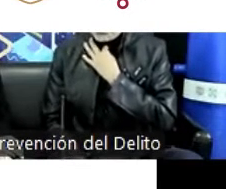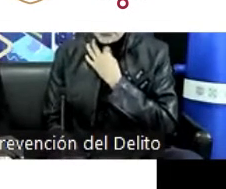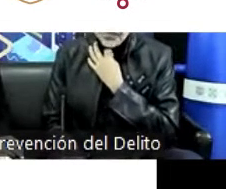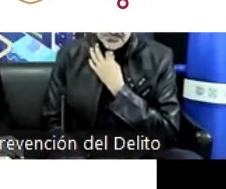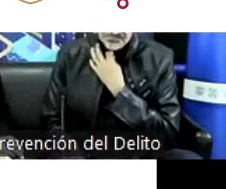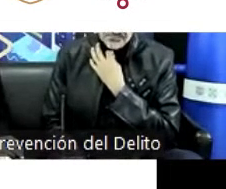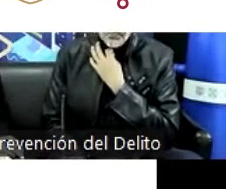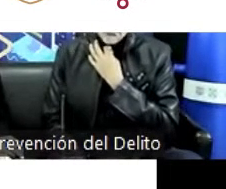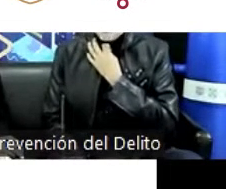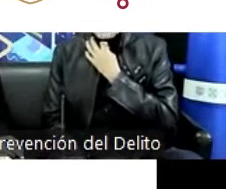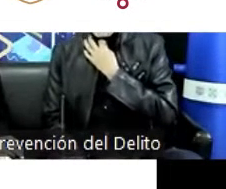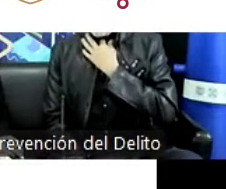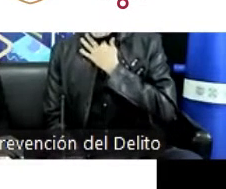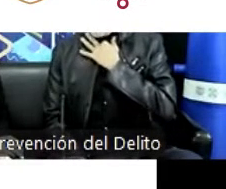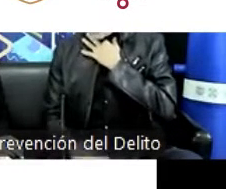riesgoso.